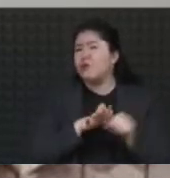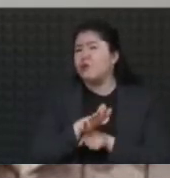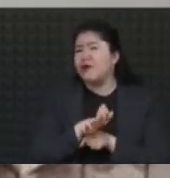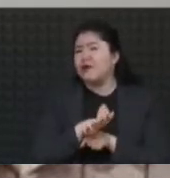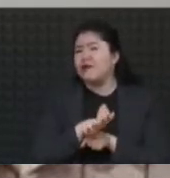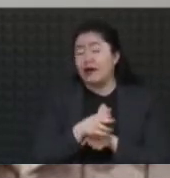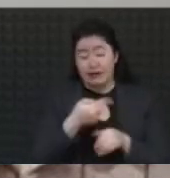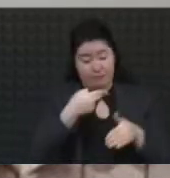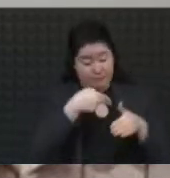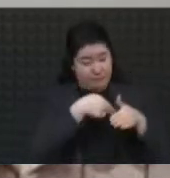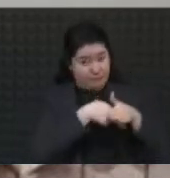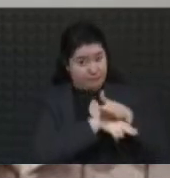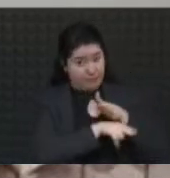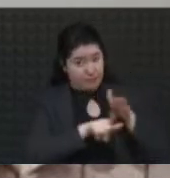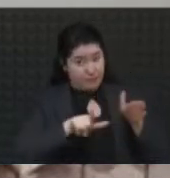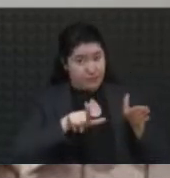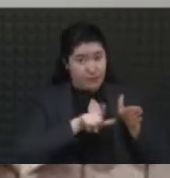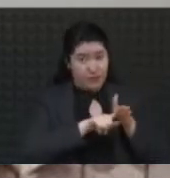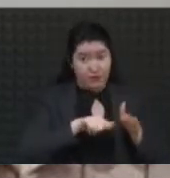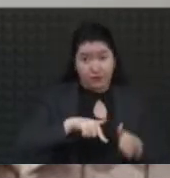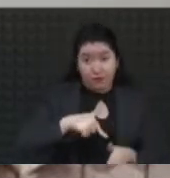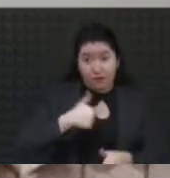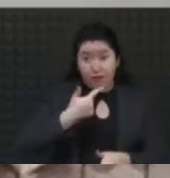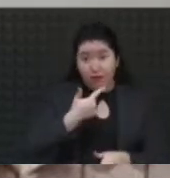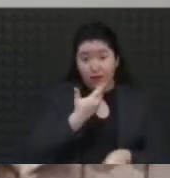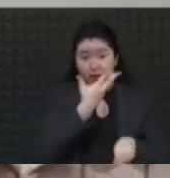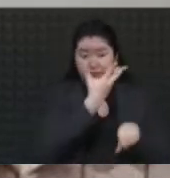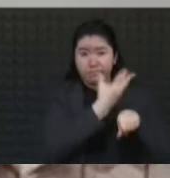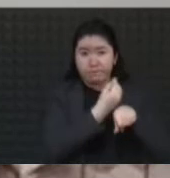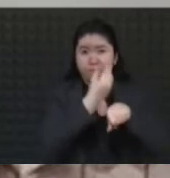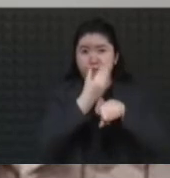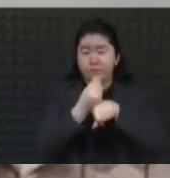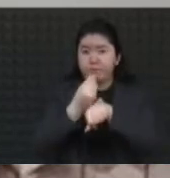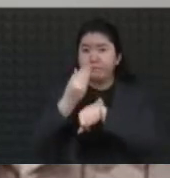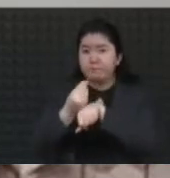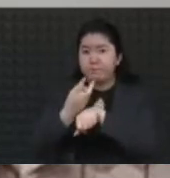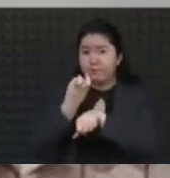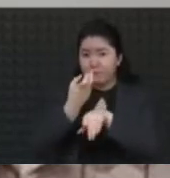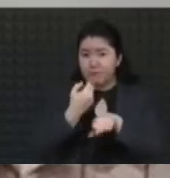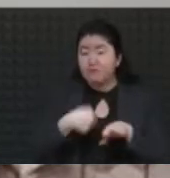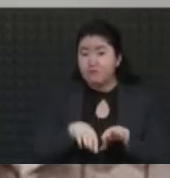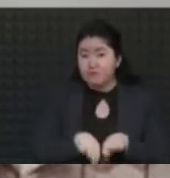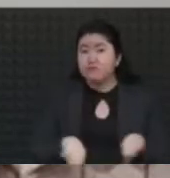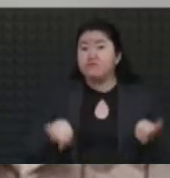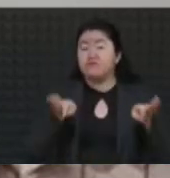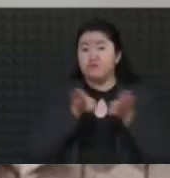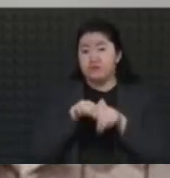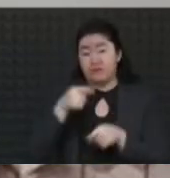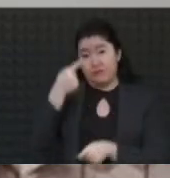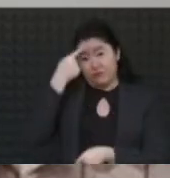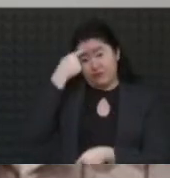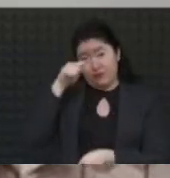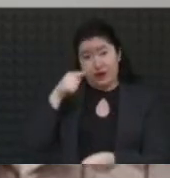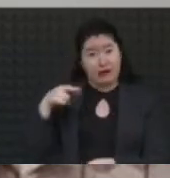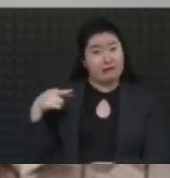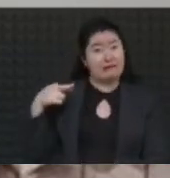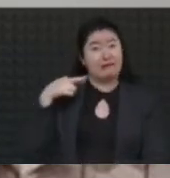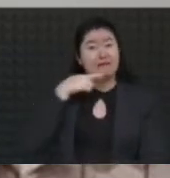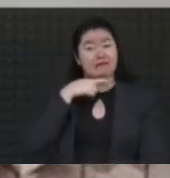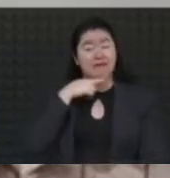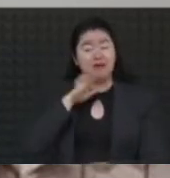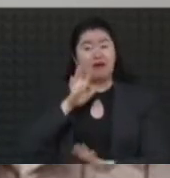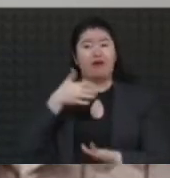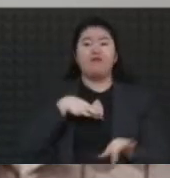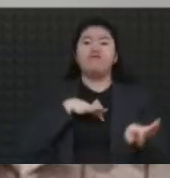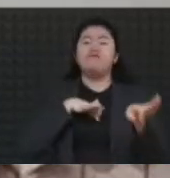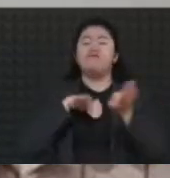12, reforzarla, de tal manera que en el menor plazo posible esté operando. Yo no voy a